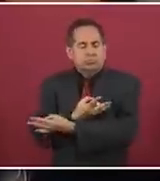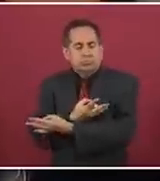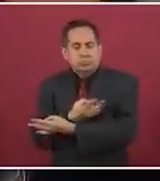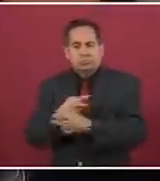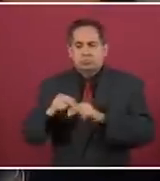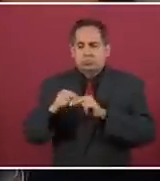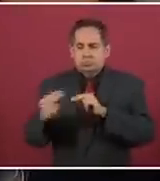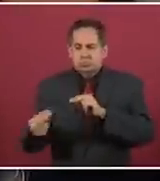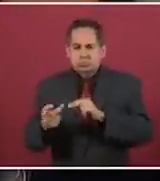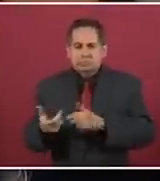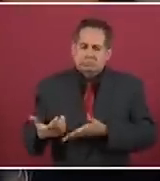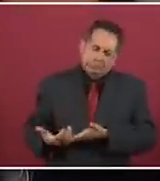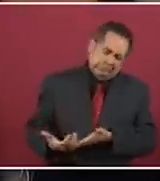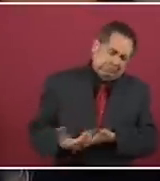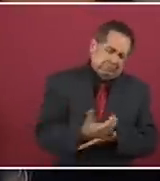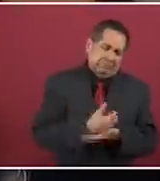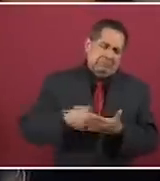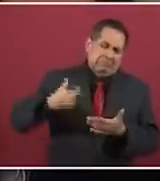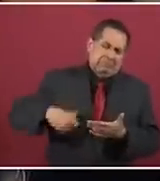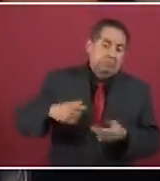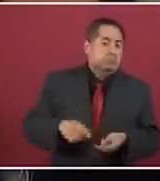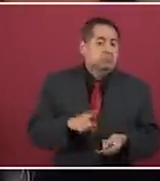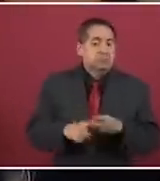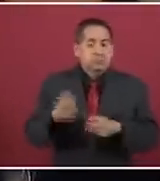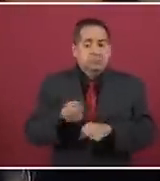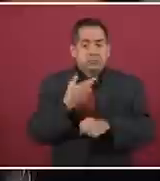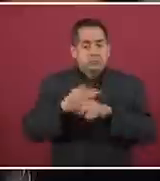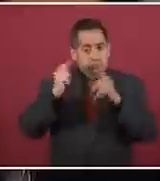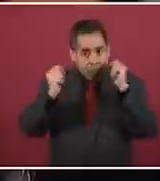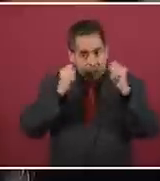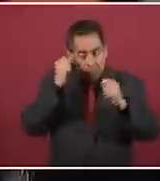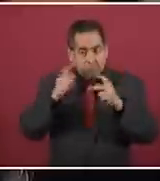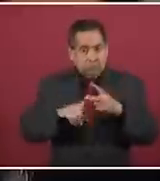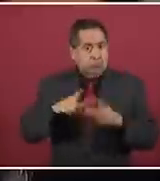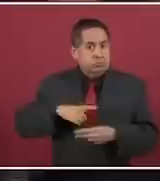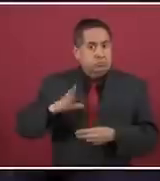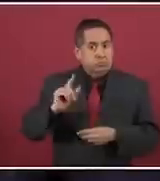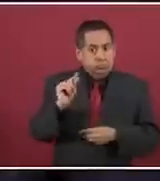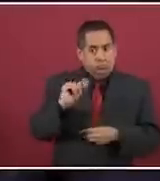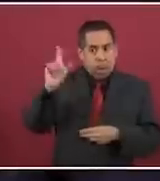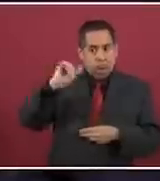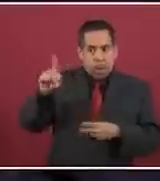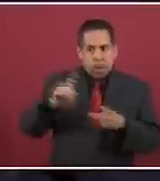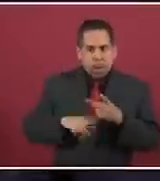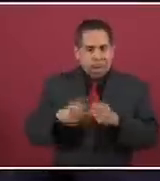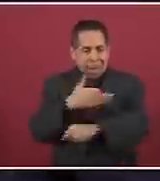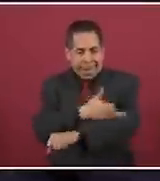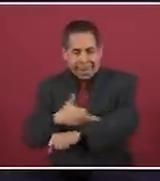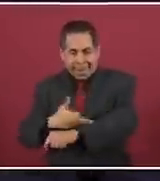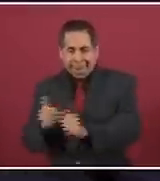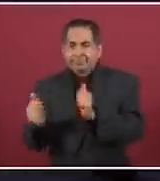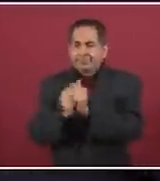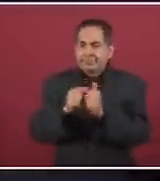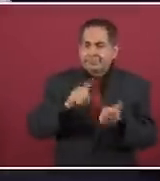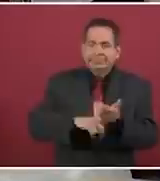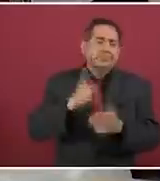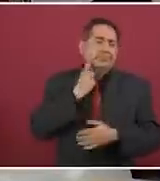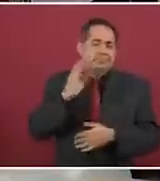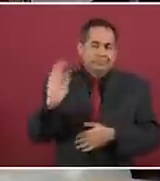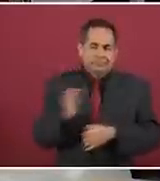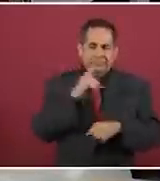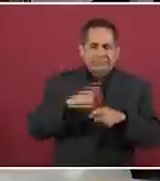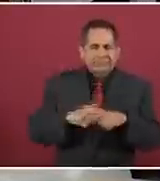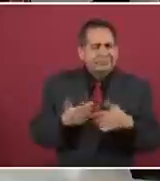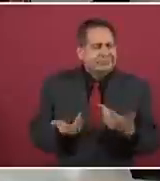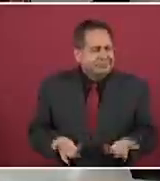y tienen altos sueldos. En la Secretaría de Turismo hay un funcionario familiar de un diputado federal.